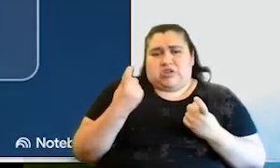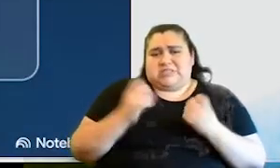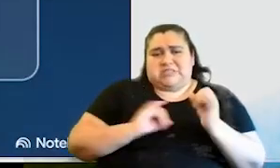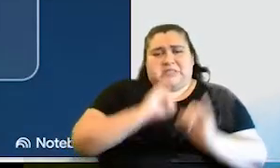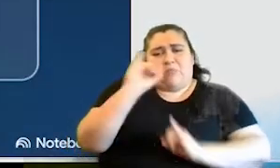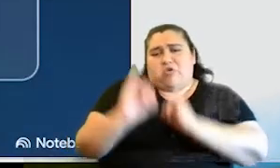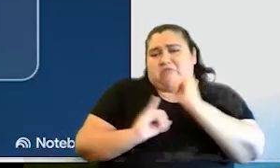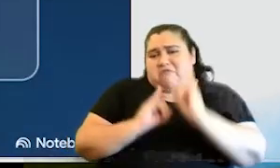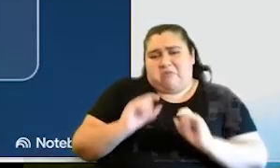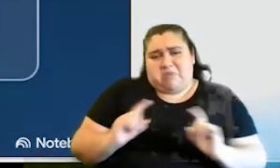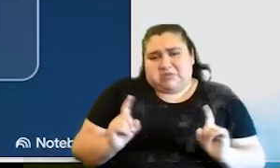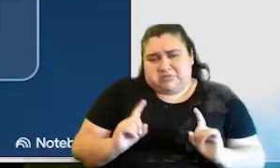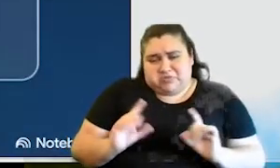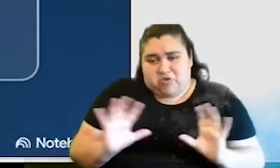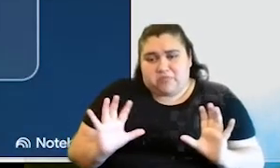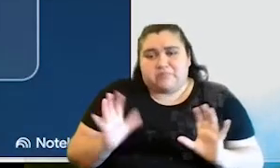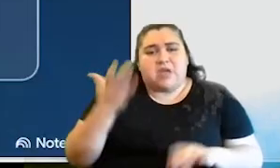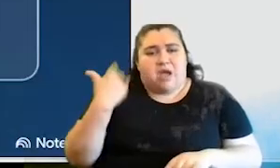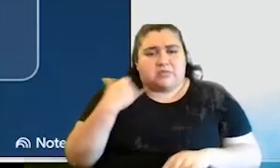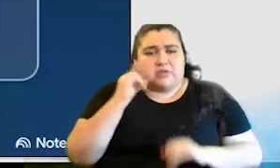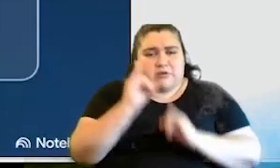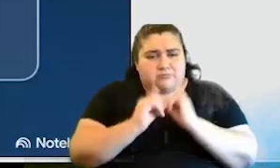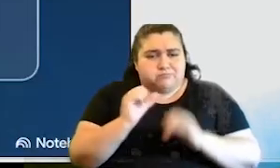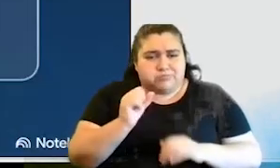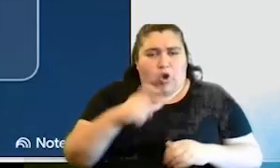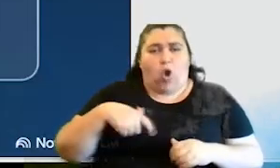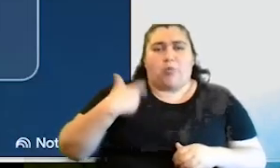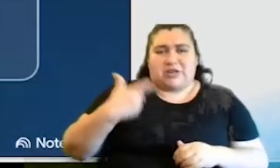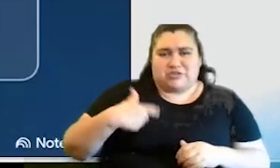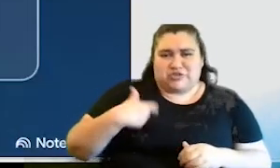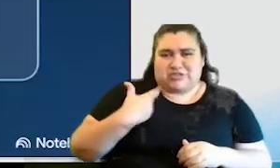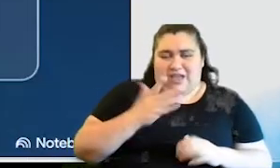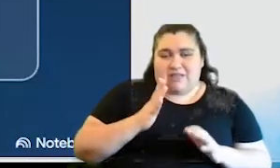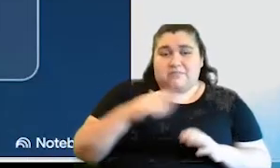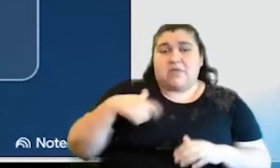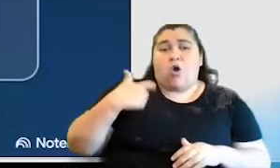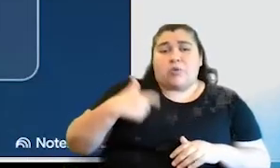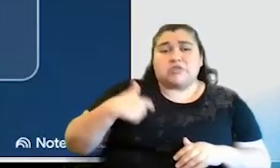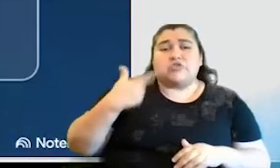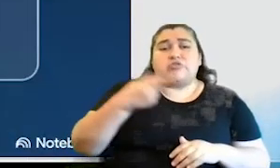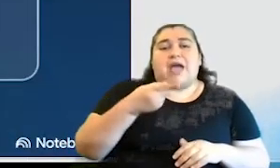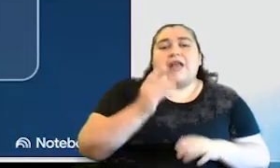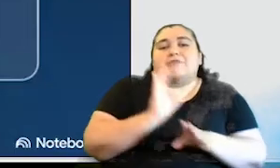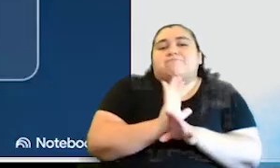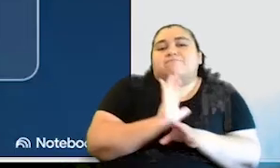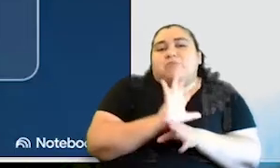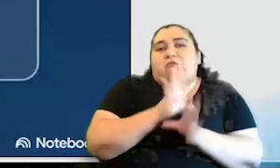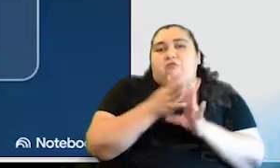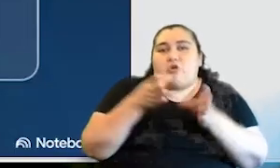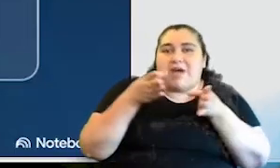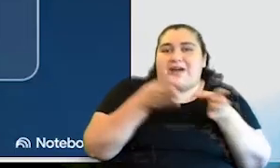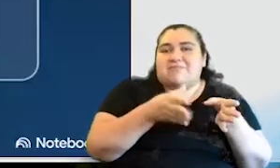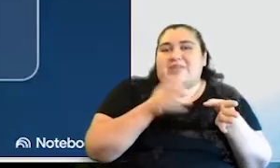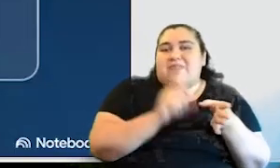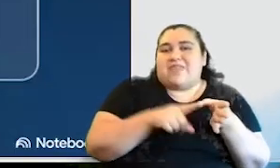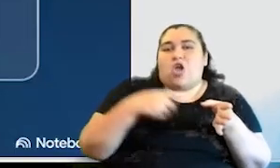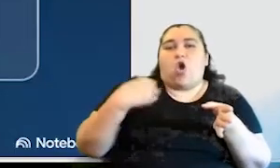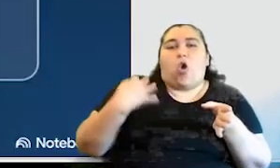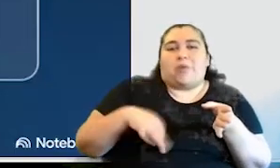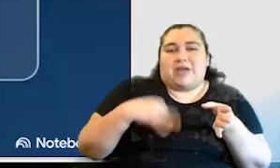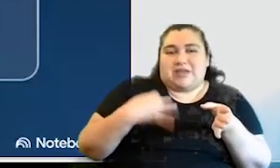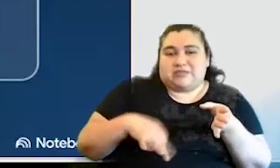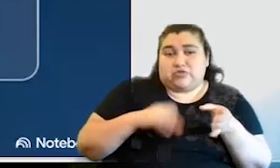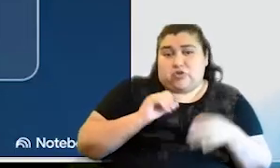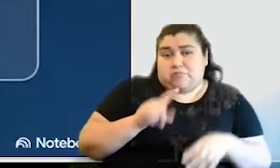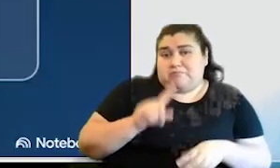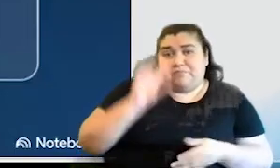informarlas. Les mencioné la obra social, porque todo lo que es aporte obligatorio a través de recibo de sueldo, el empleador